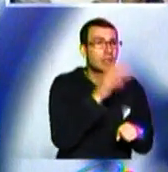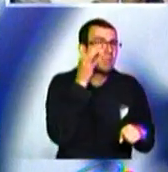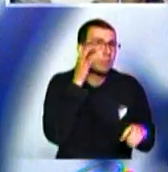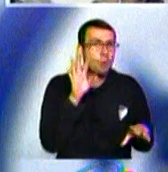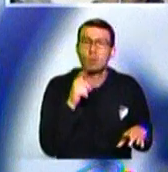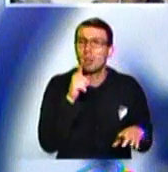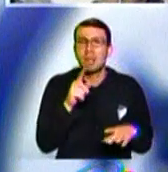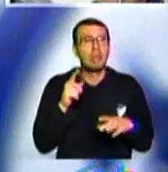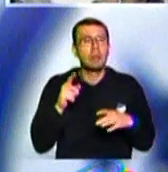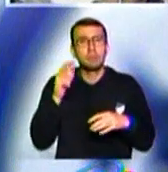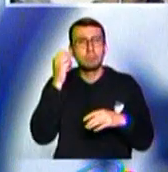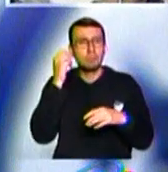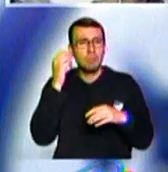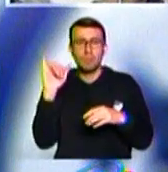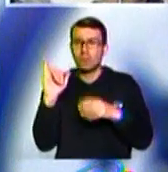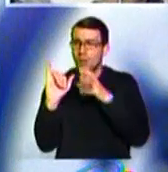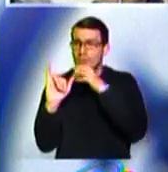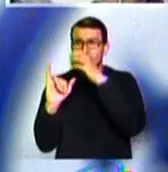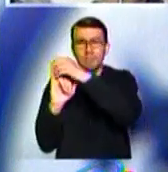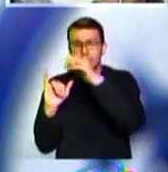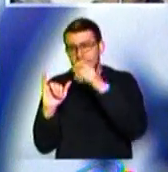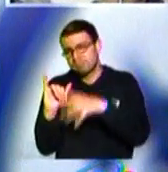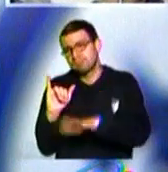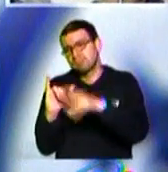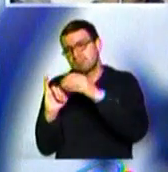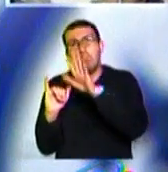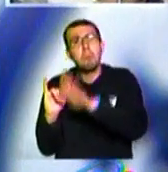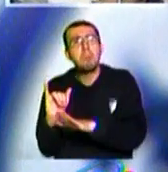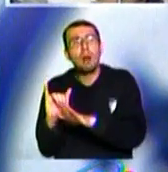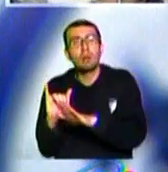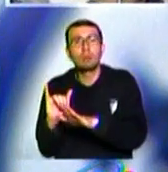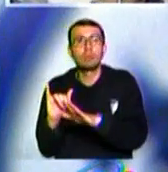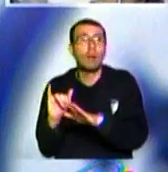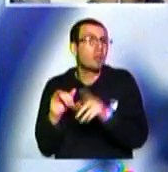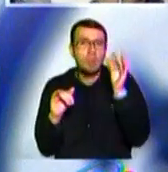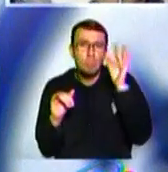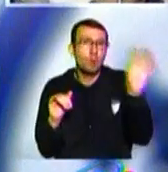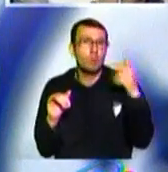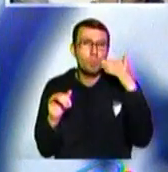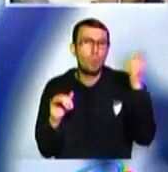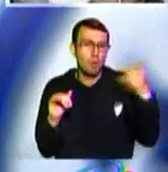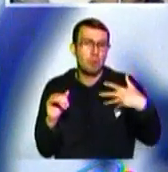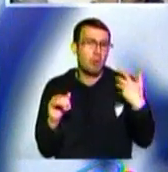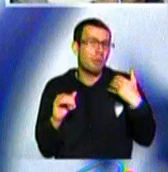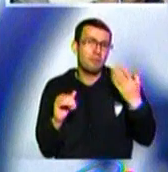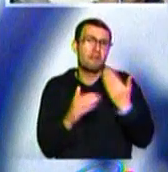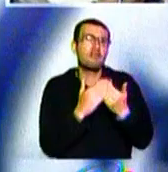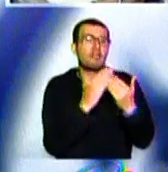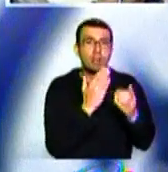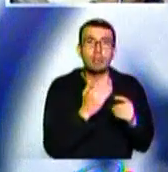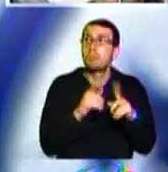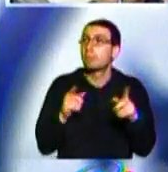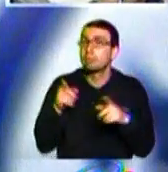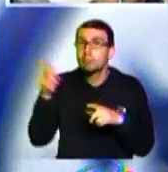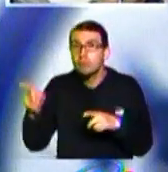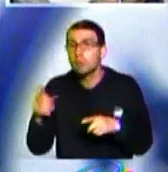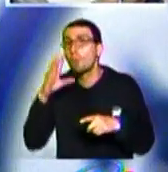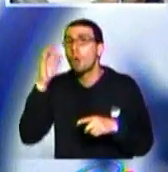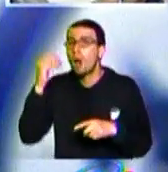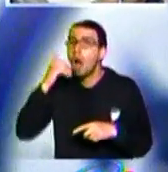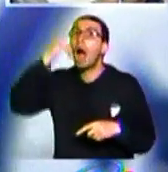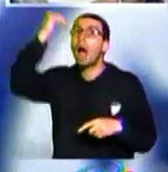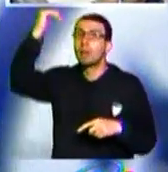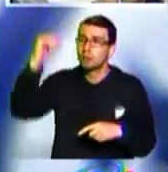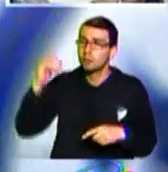retenida, sino que lo que llamamos quiste folicular, sino que una mujer de 45 o 50 años ya tenemos que abrir el ojo, se prenden las